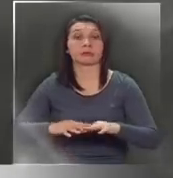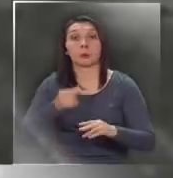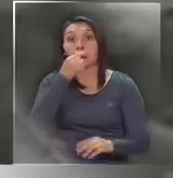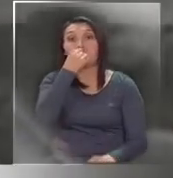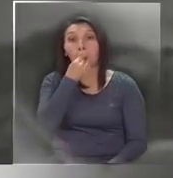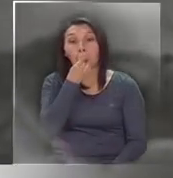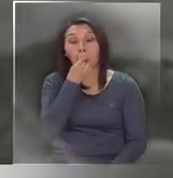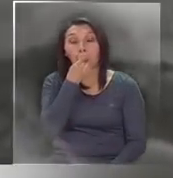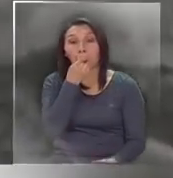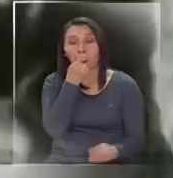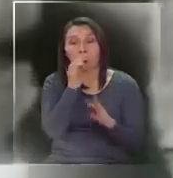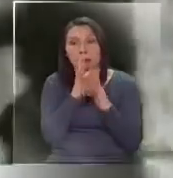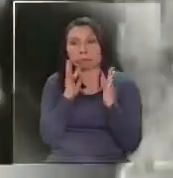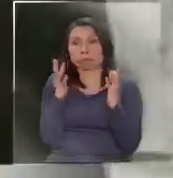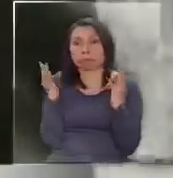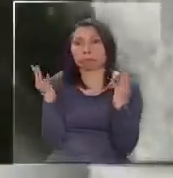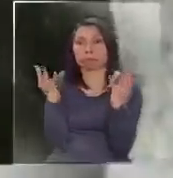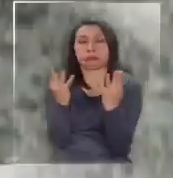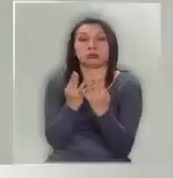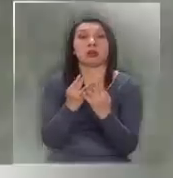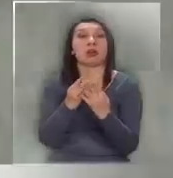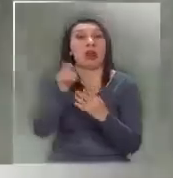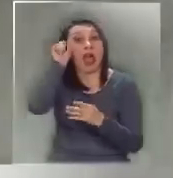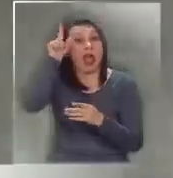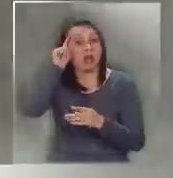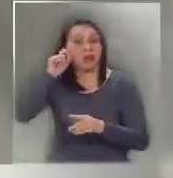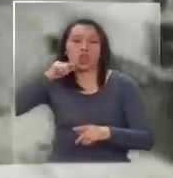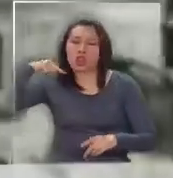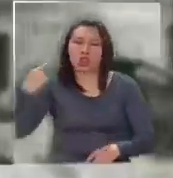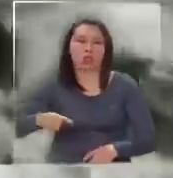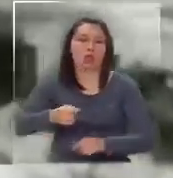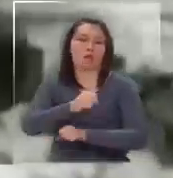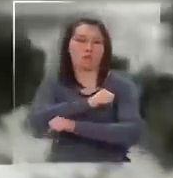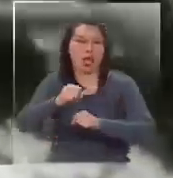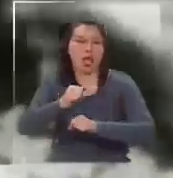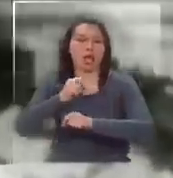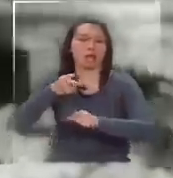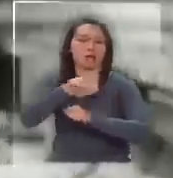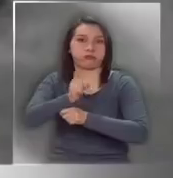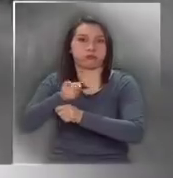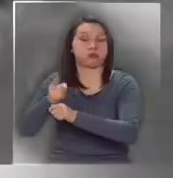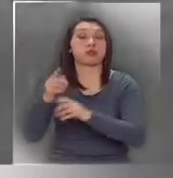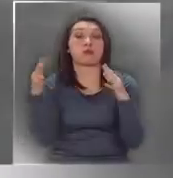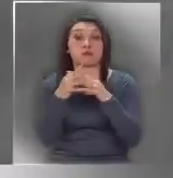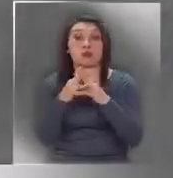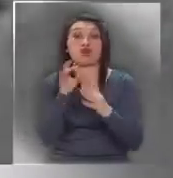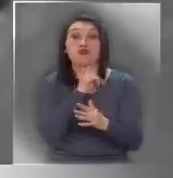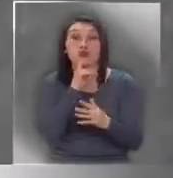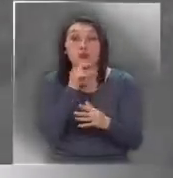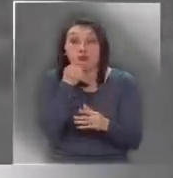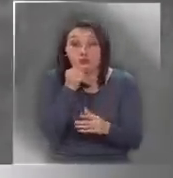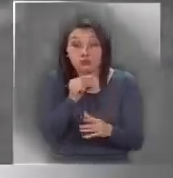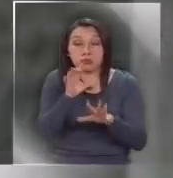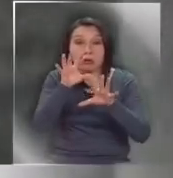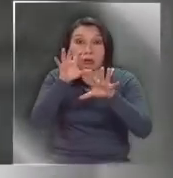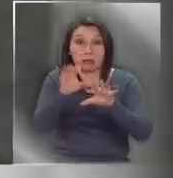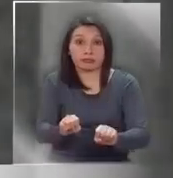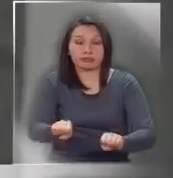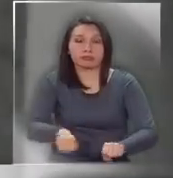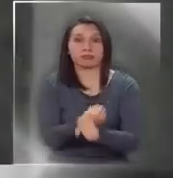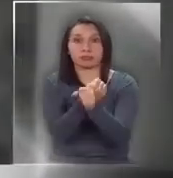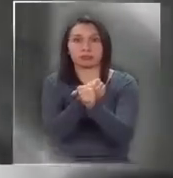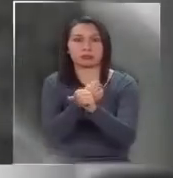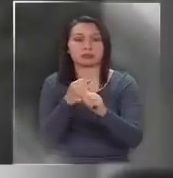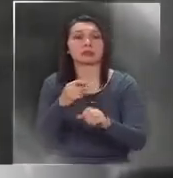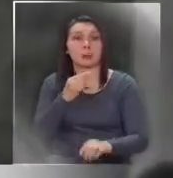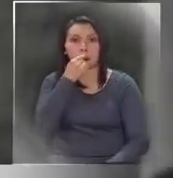estaba rodeado y Berlín era bombardeado día tras día. El Ejército Rojo estaba a punto de capturar a su mayor